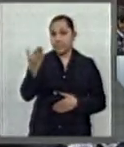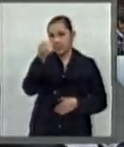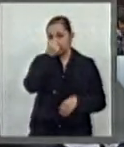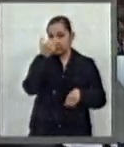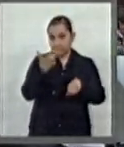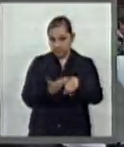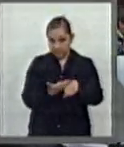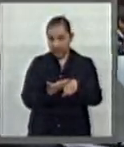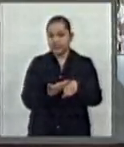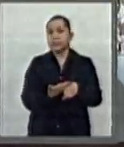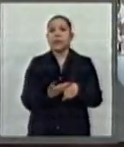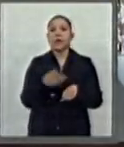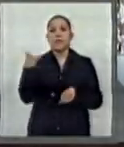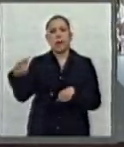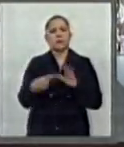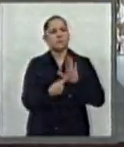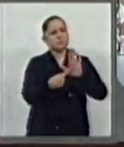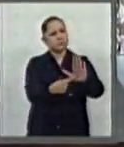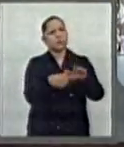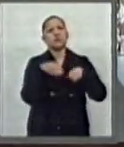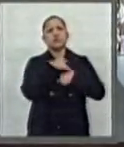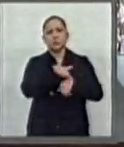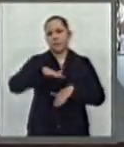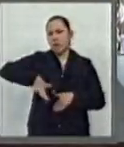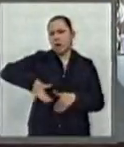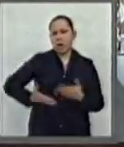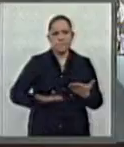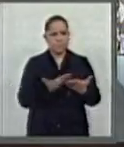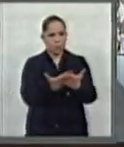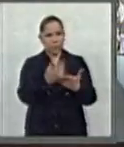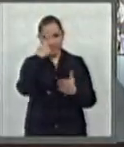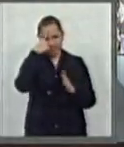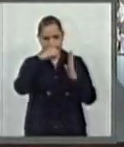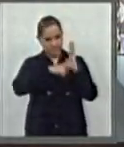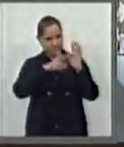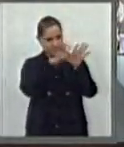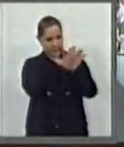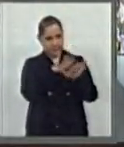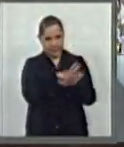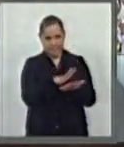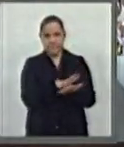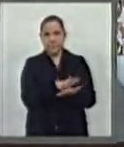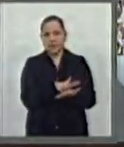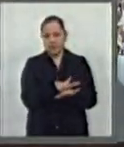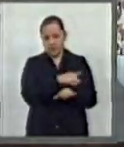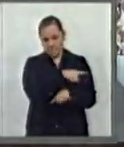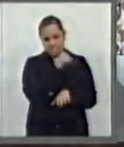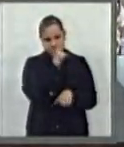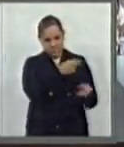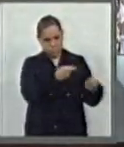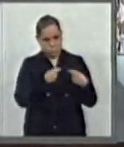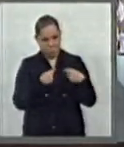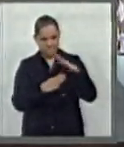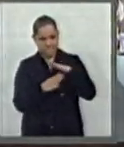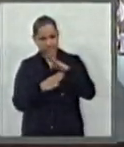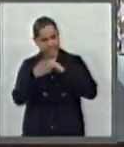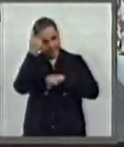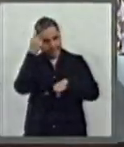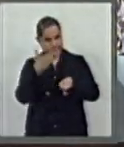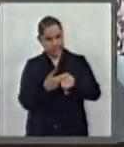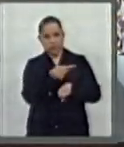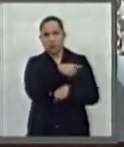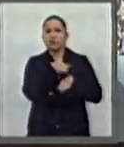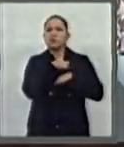Secretaría dar cuenta de la propuesta de modificación presentada a esta mesa directiva en lo